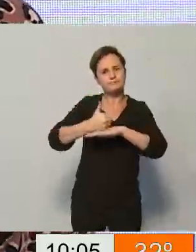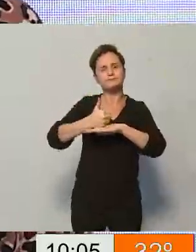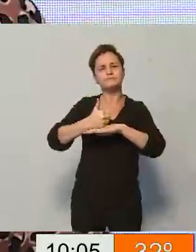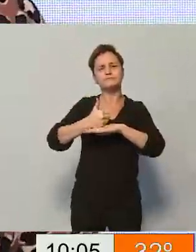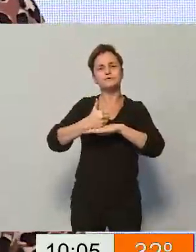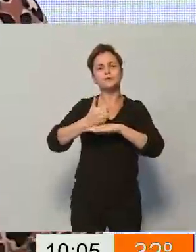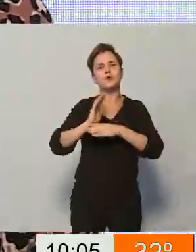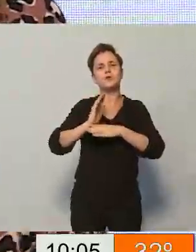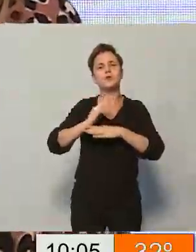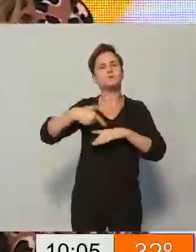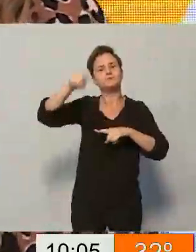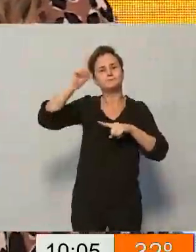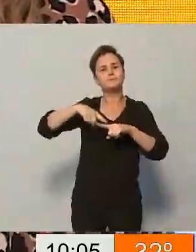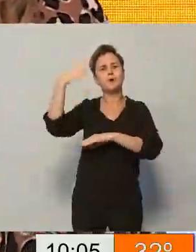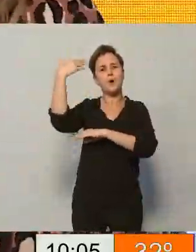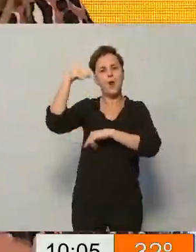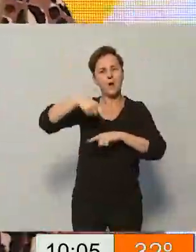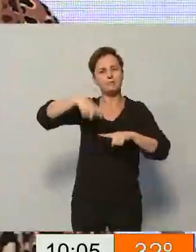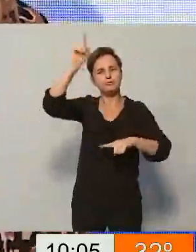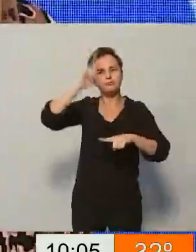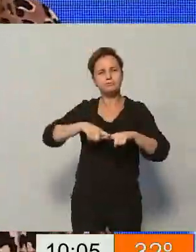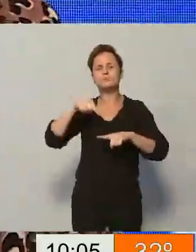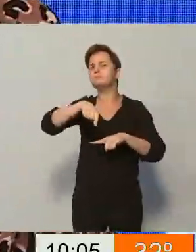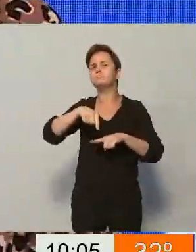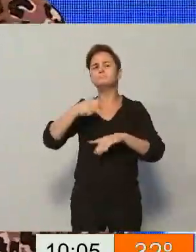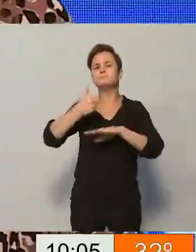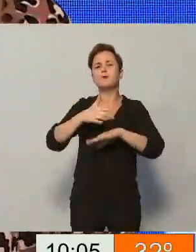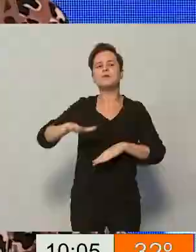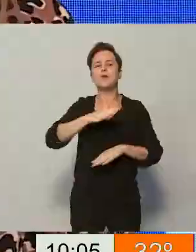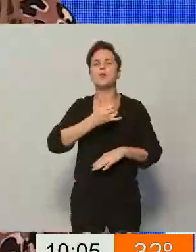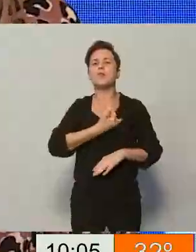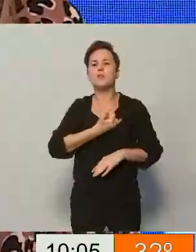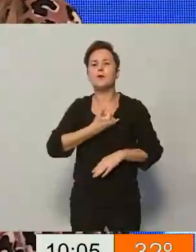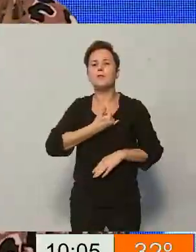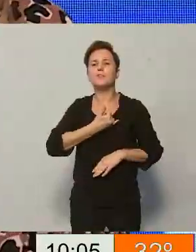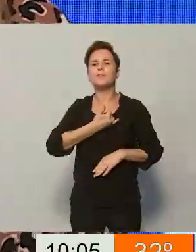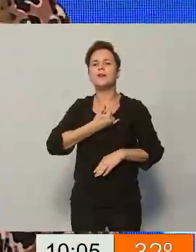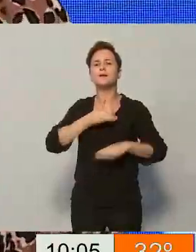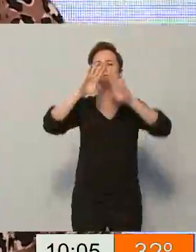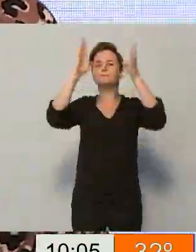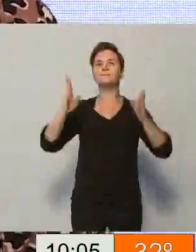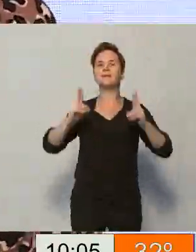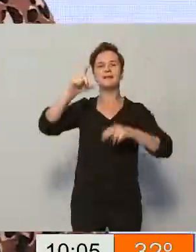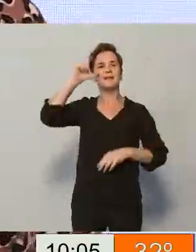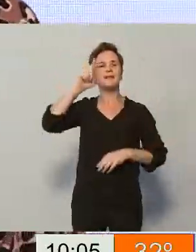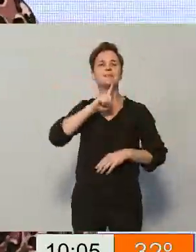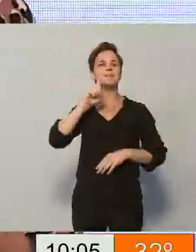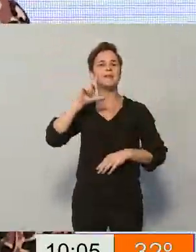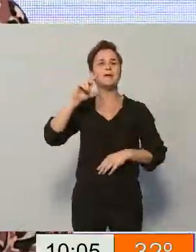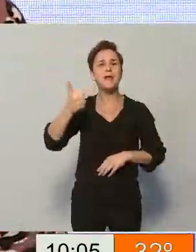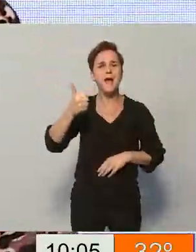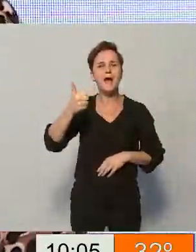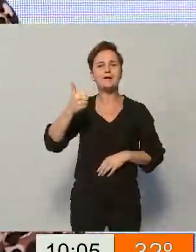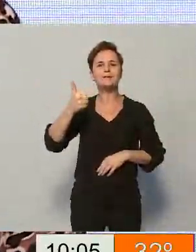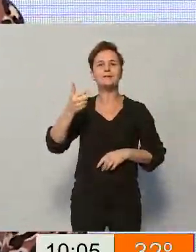lo largo de toda la jornada de hoy. Estamos aquí ubicados en el edificio Ética. Estamos en